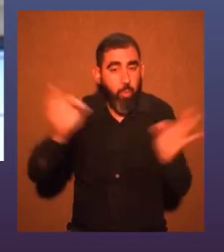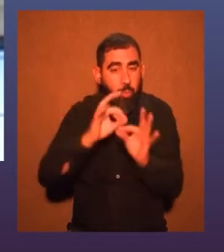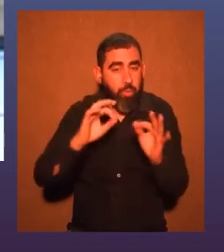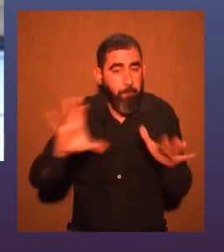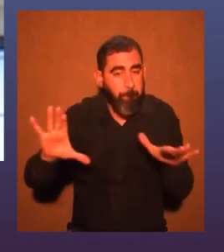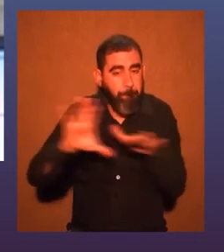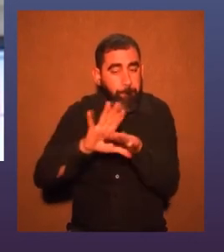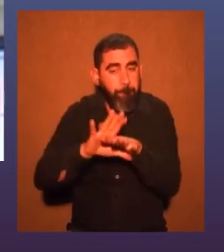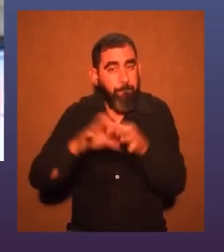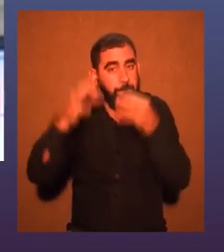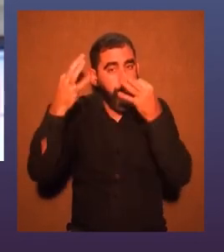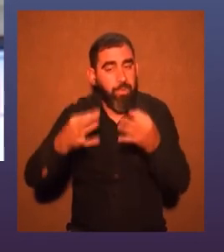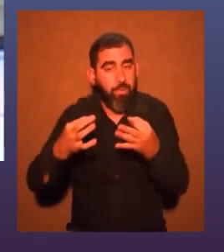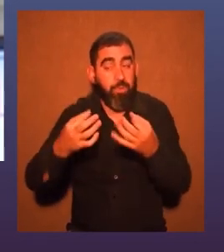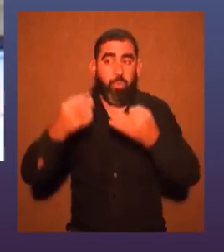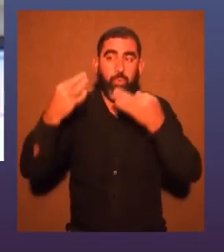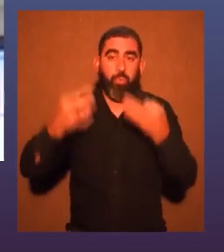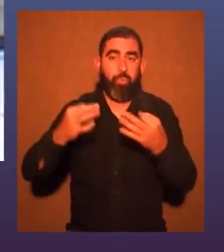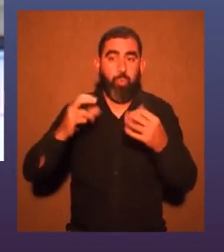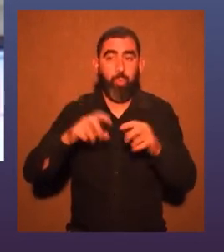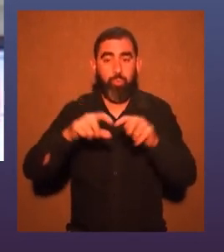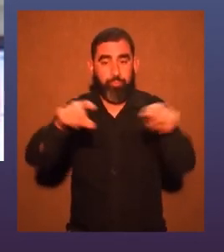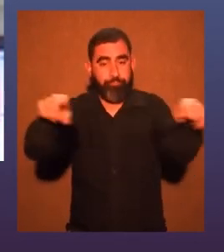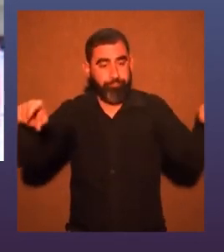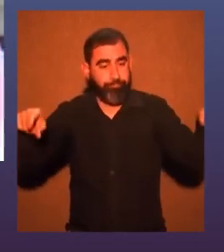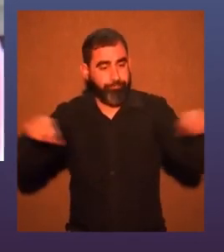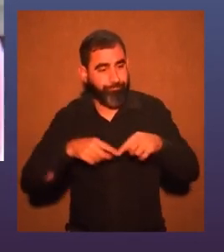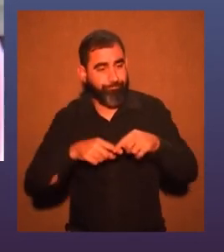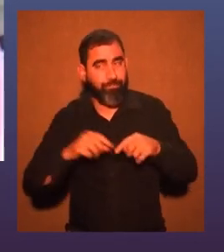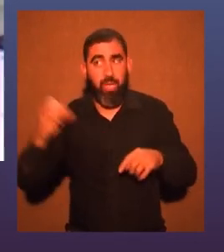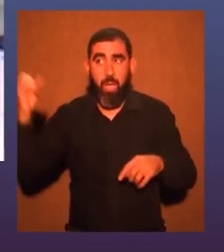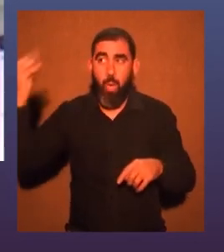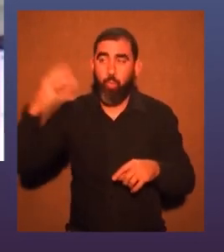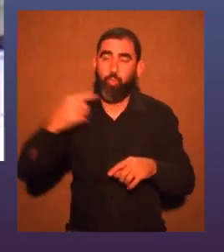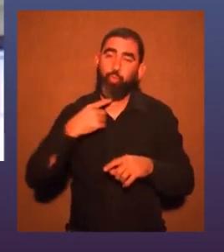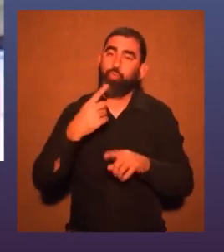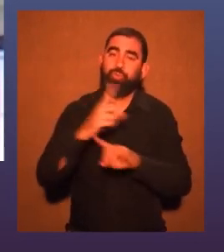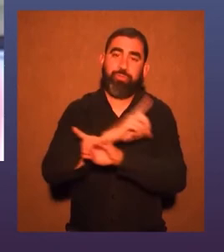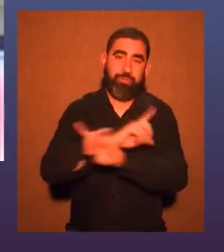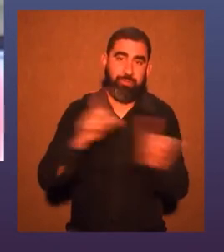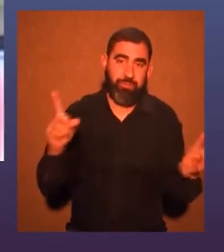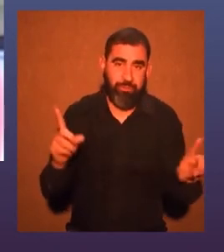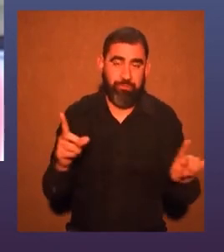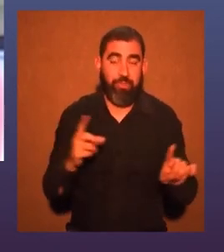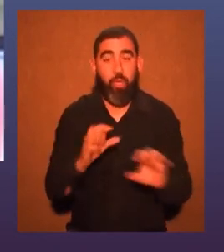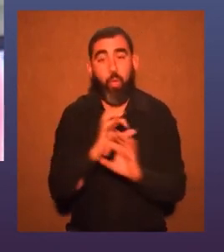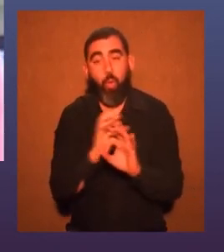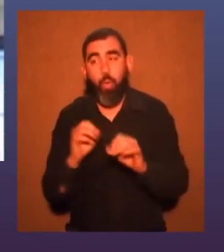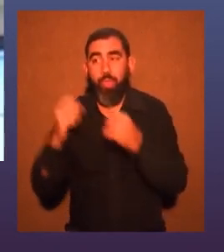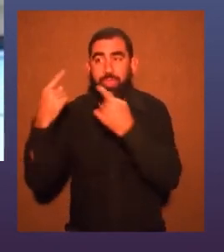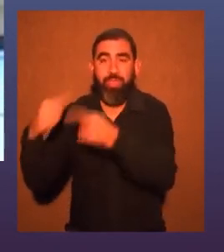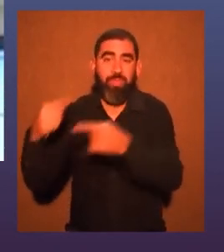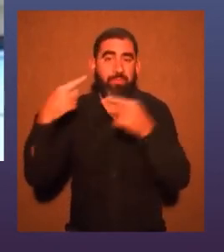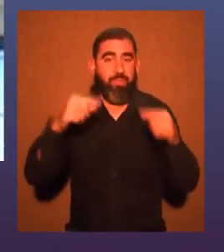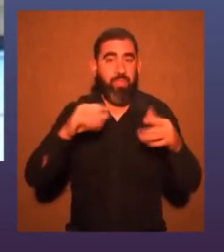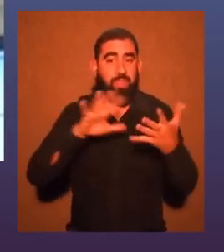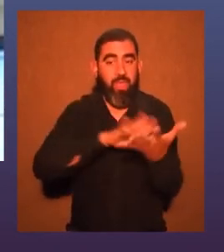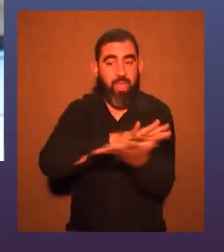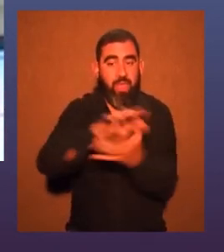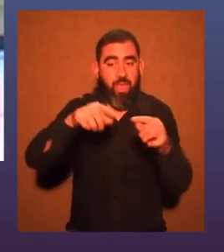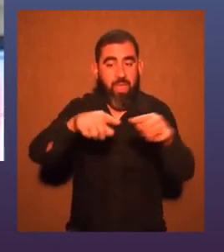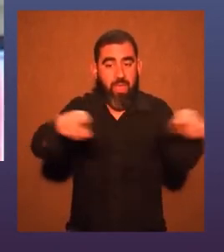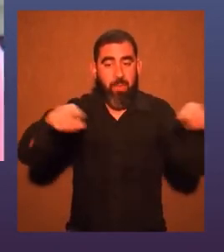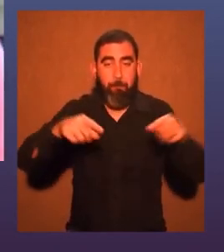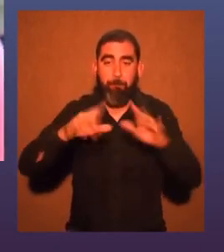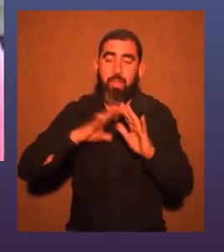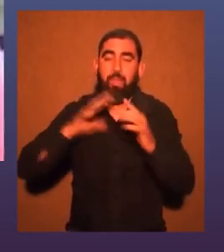y de repente vas al escenario, y la luz, la escenografía que es diferente, el espacio del escenario es